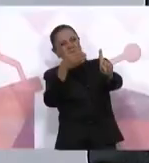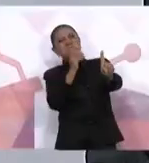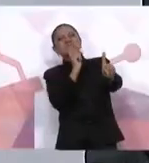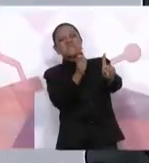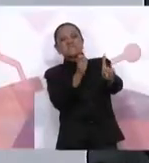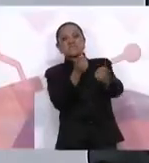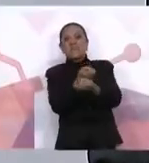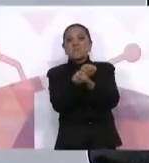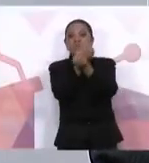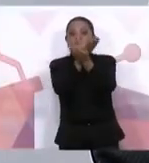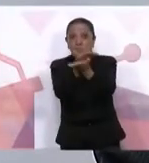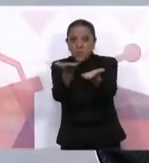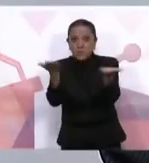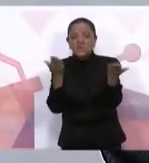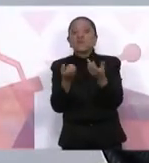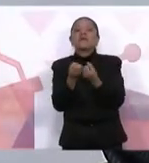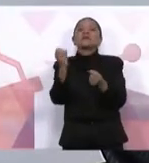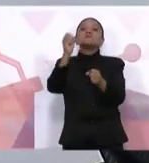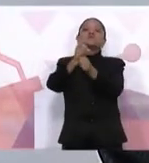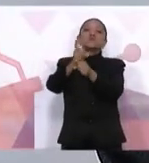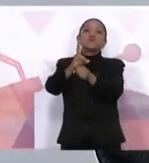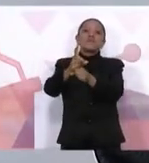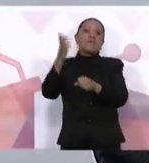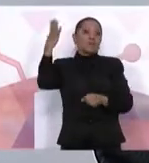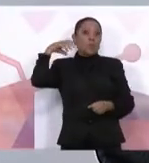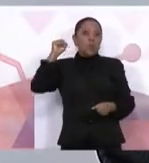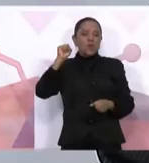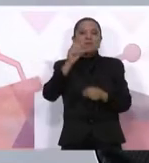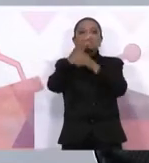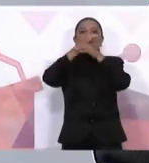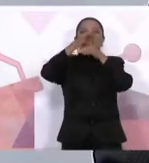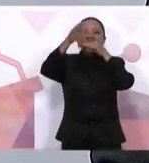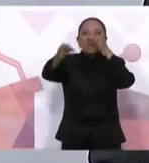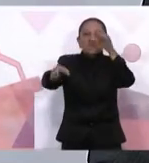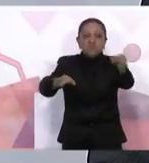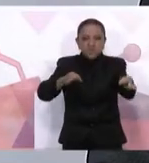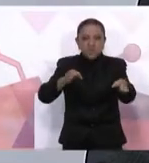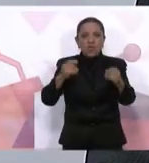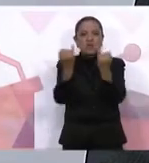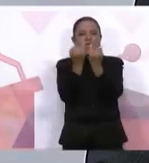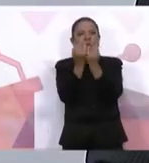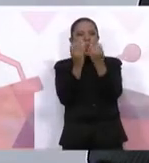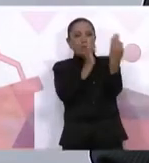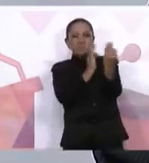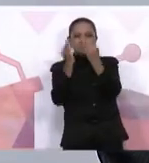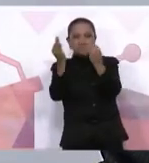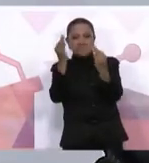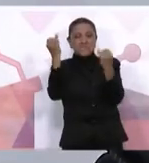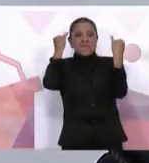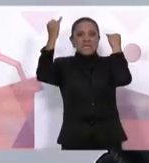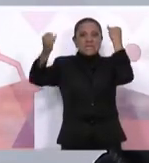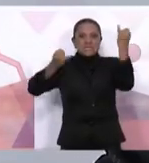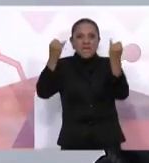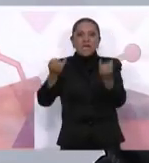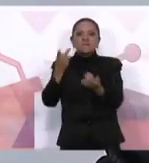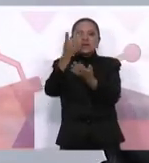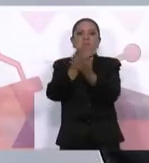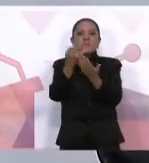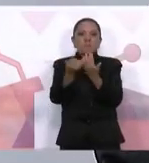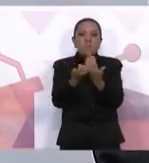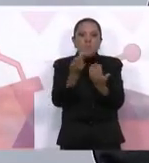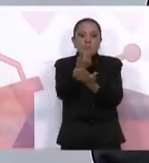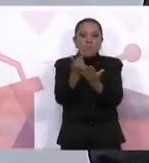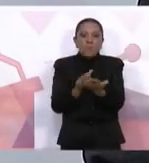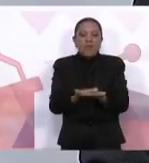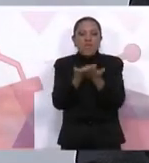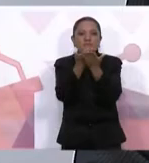sociedad morelense la difusión y la confrontación de ideas programas y plataformas electorales de la candidata y de